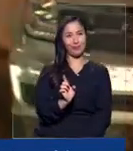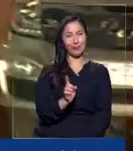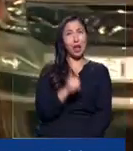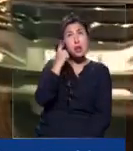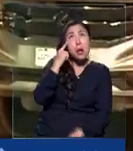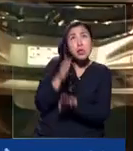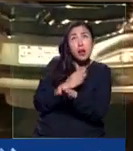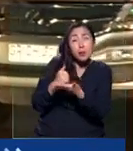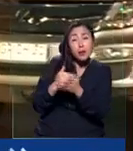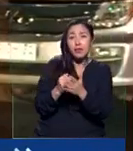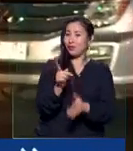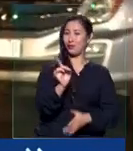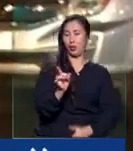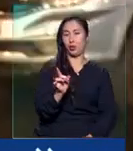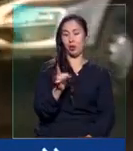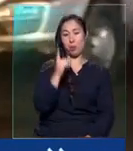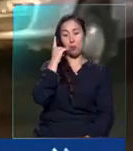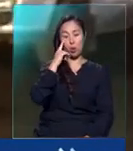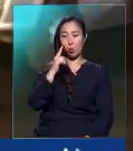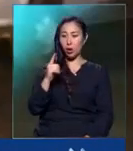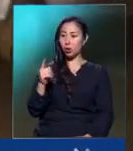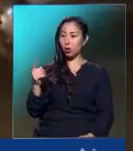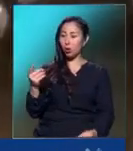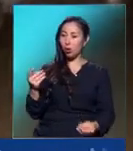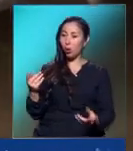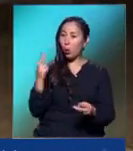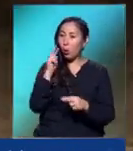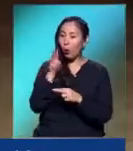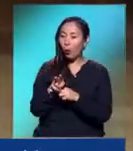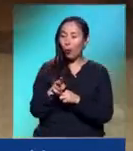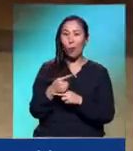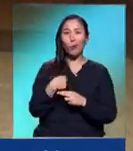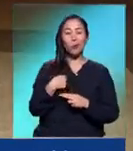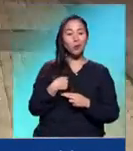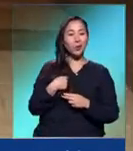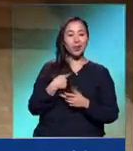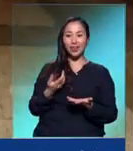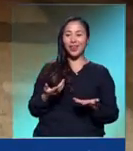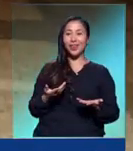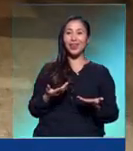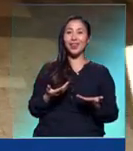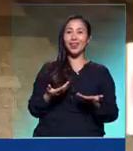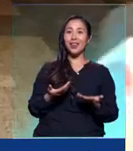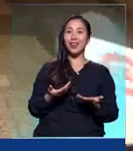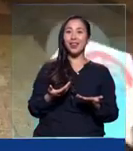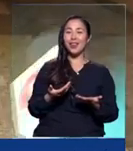manera. Pero cuando ocurre, uno lo atestigua con mucha,